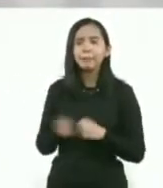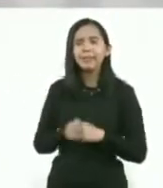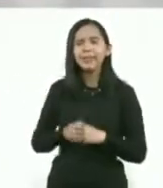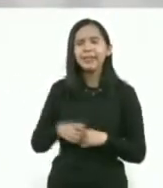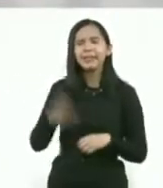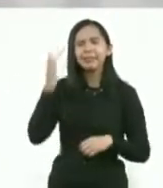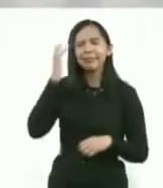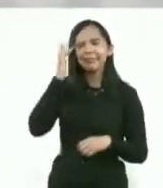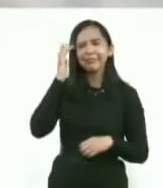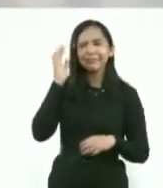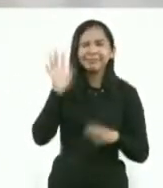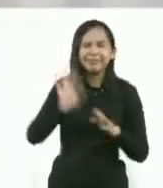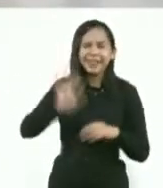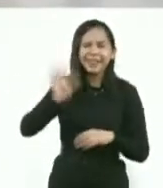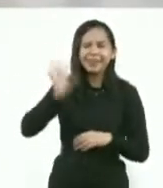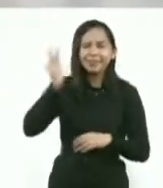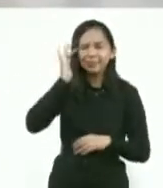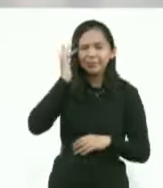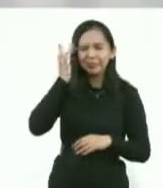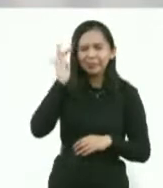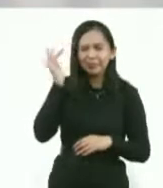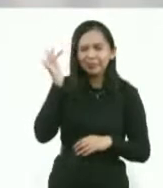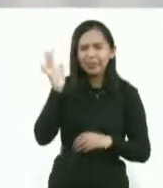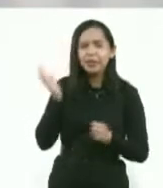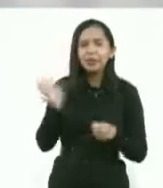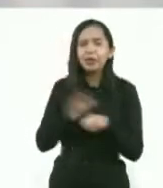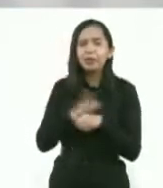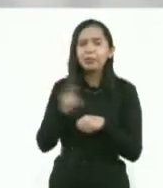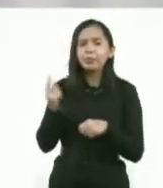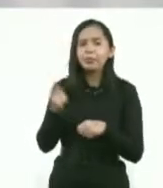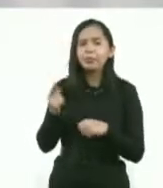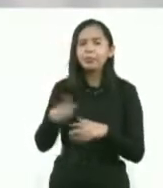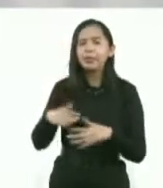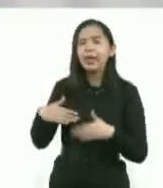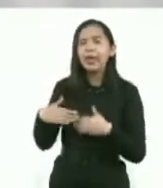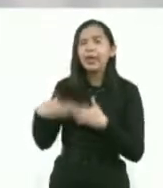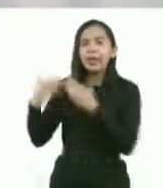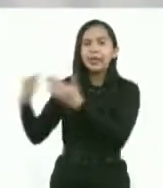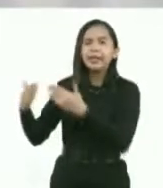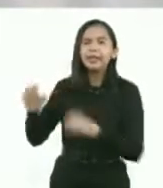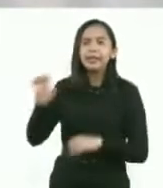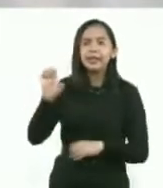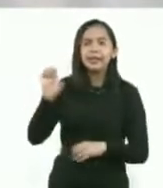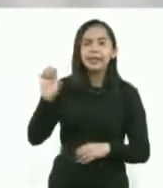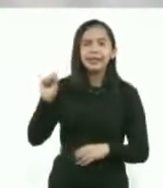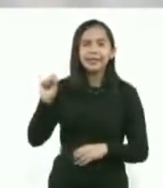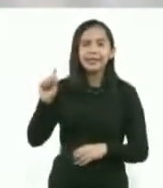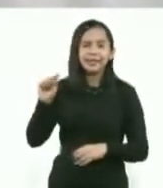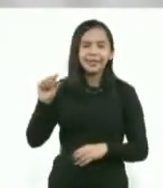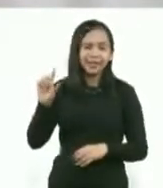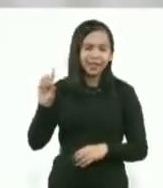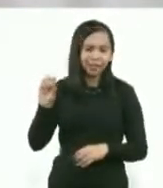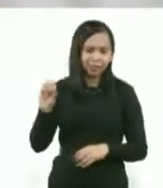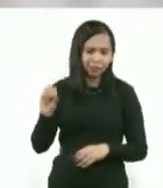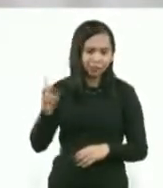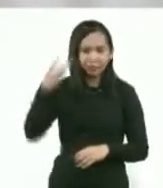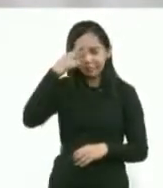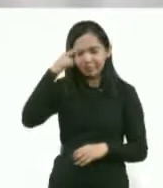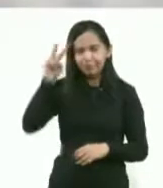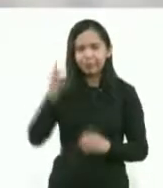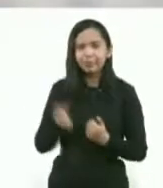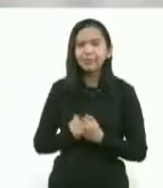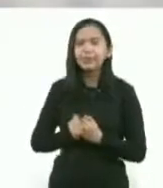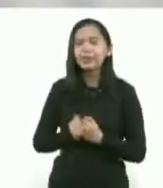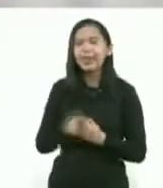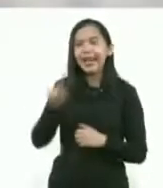dolorcito de cabeza para nosotros, en la zona conurbada, pero del lado del Estado de México. Y ahí sí, para que veas,